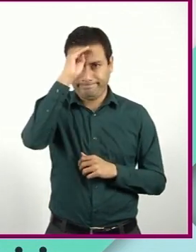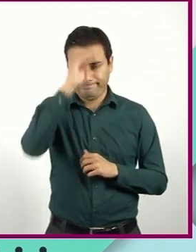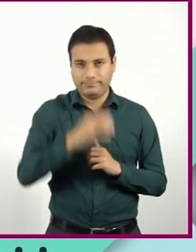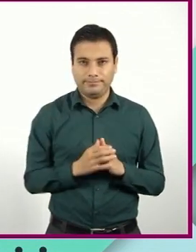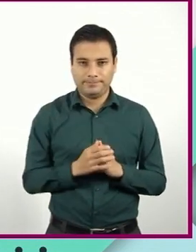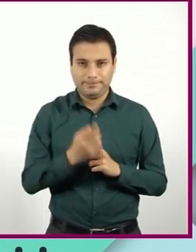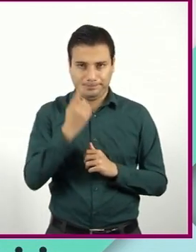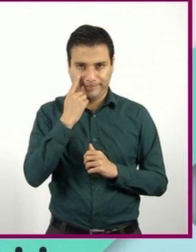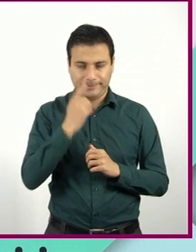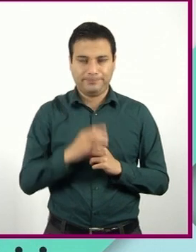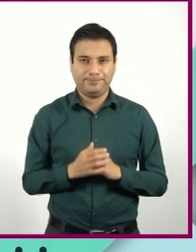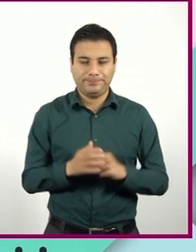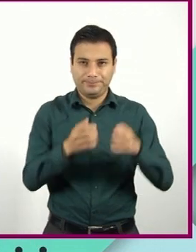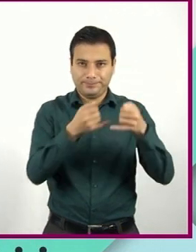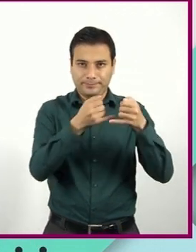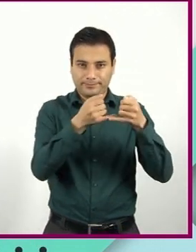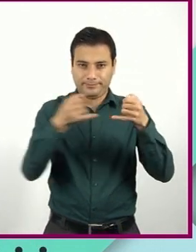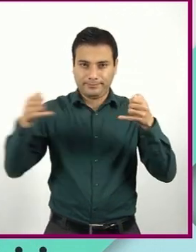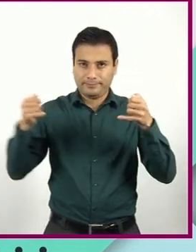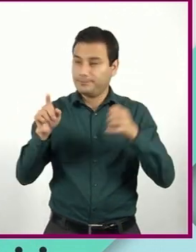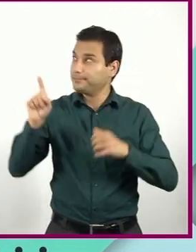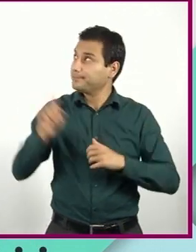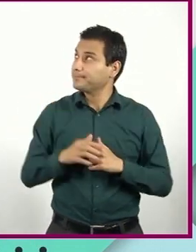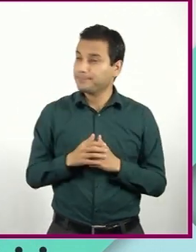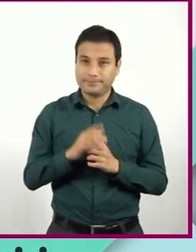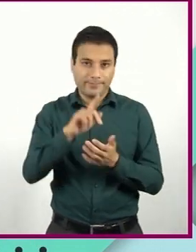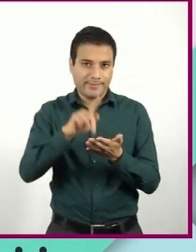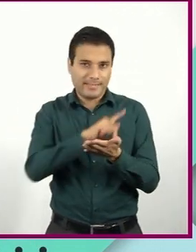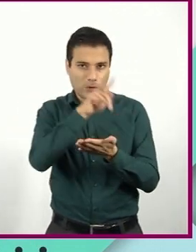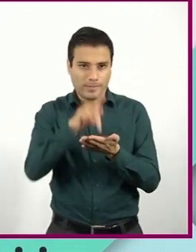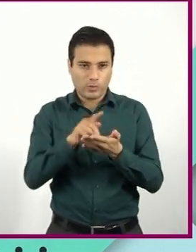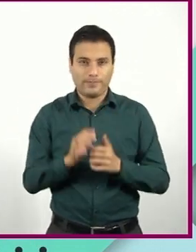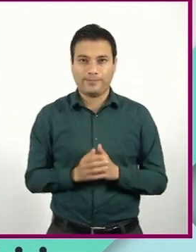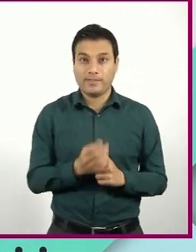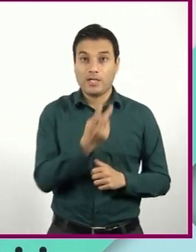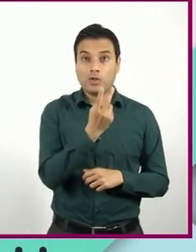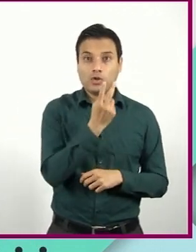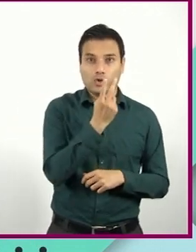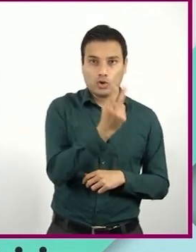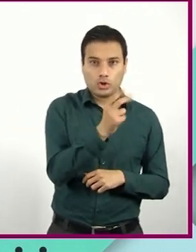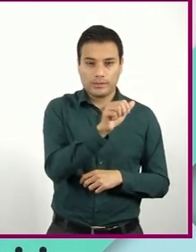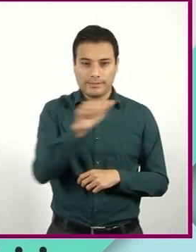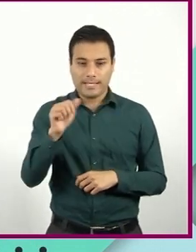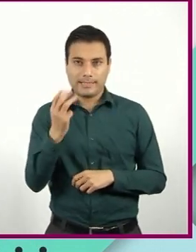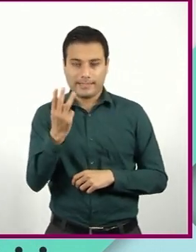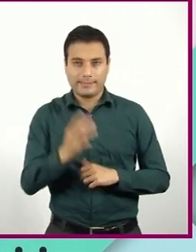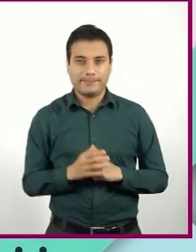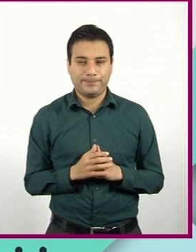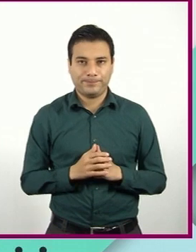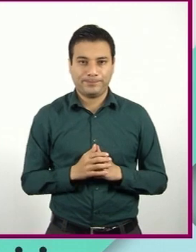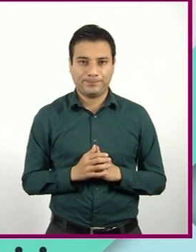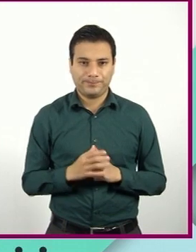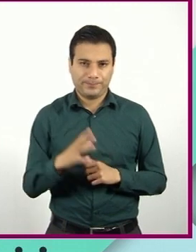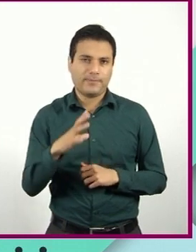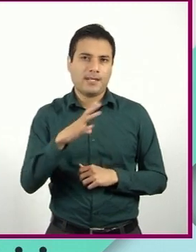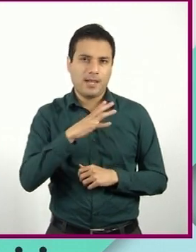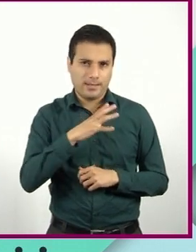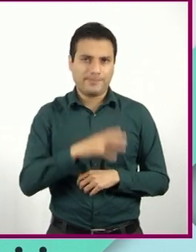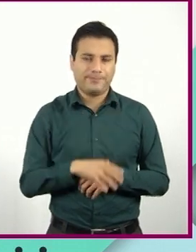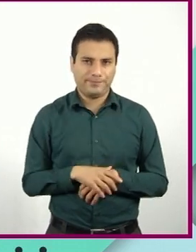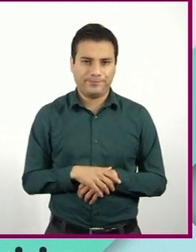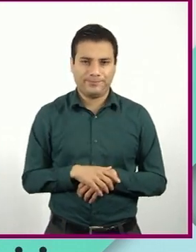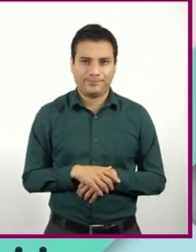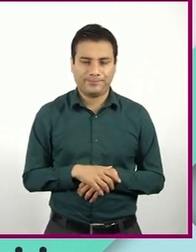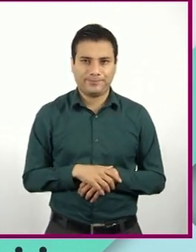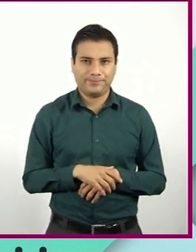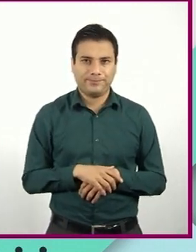Observemos el segmento que representa la distancia del kilómetro 2 al 3. En él identificamos las distancias que